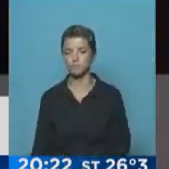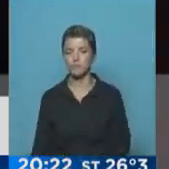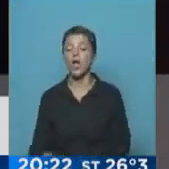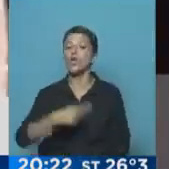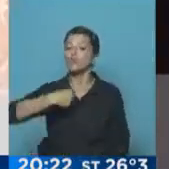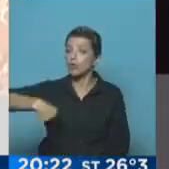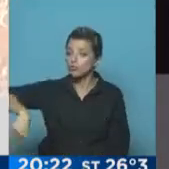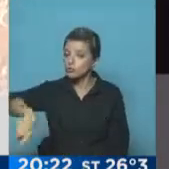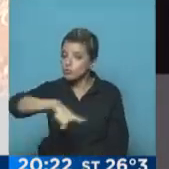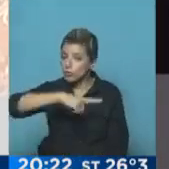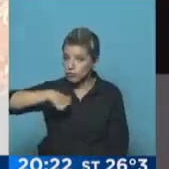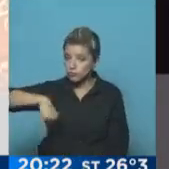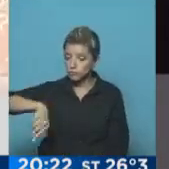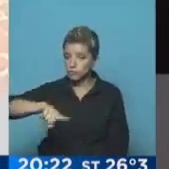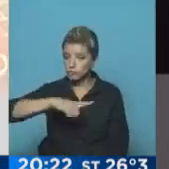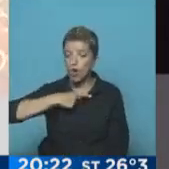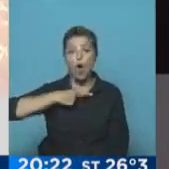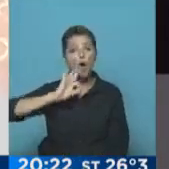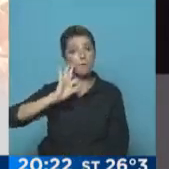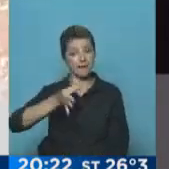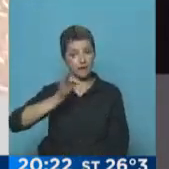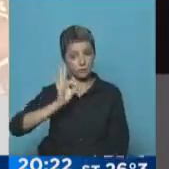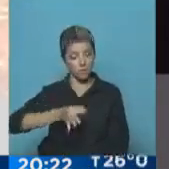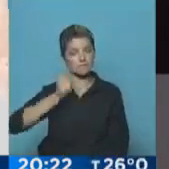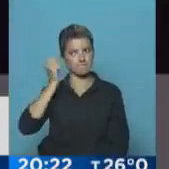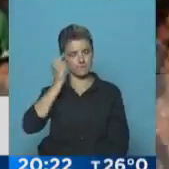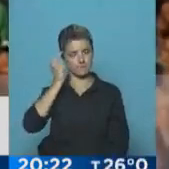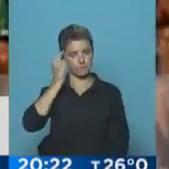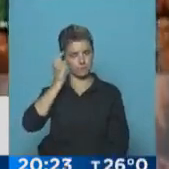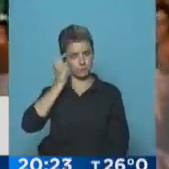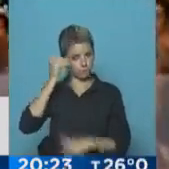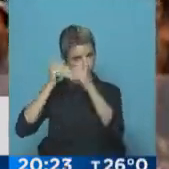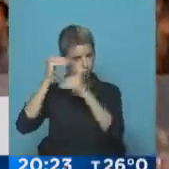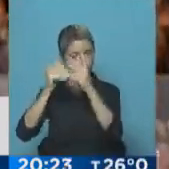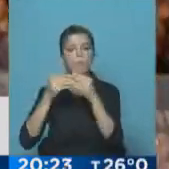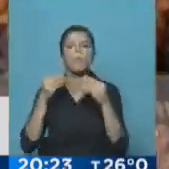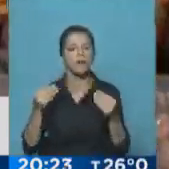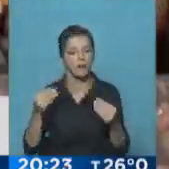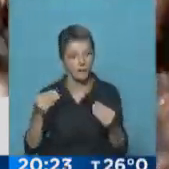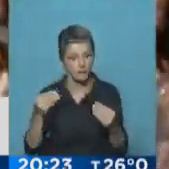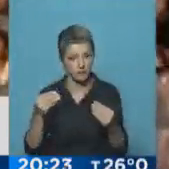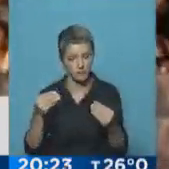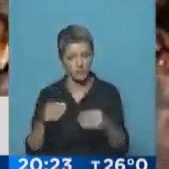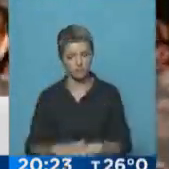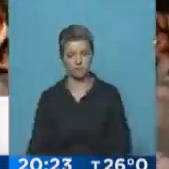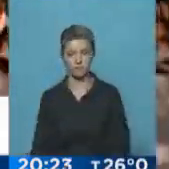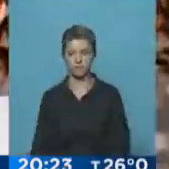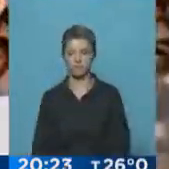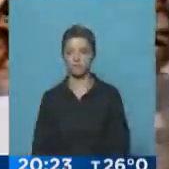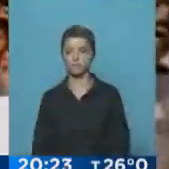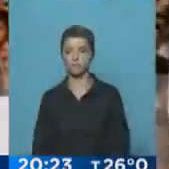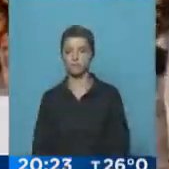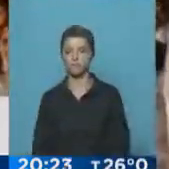la obligación de ser más maduros. ¿Saben por qué? Porque